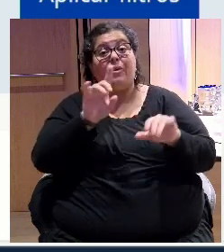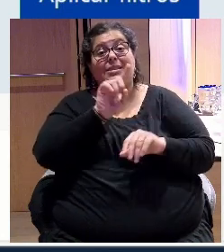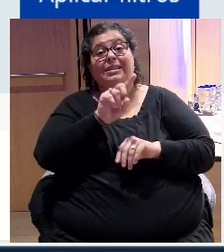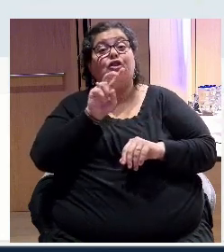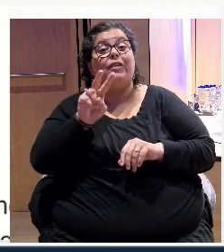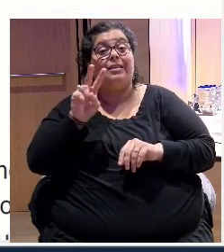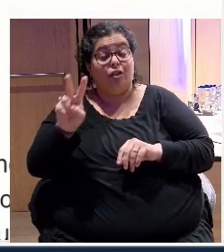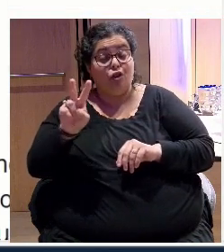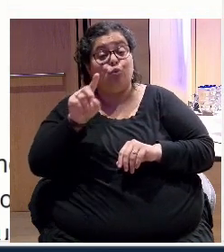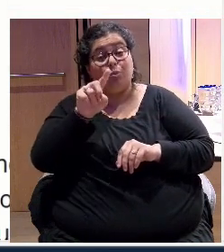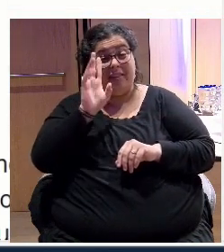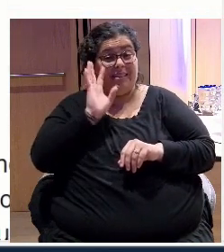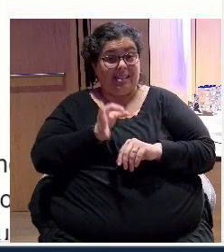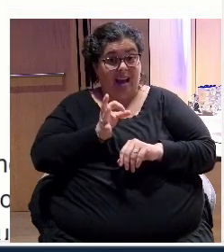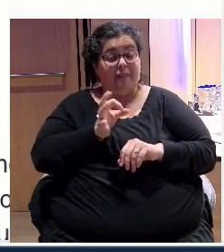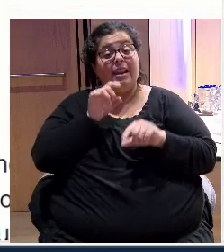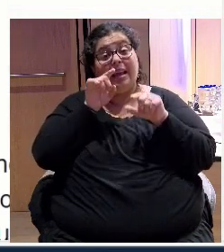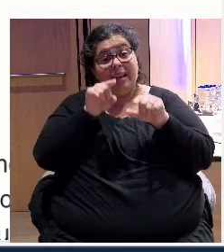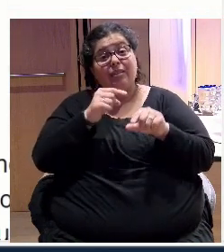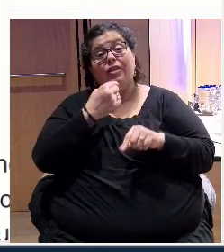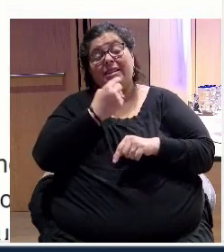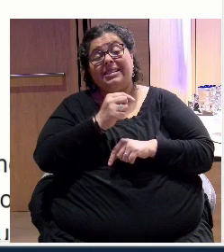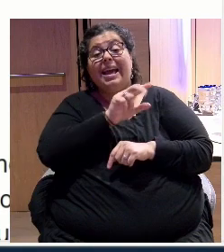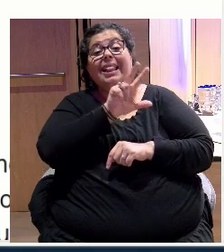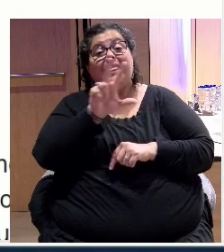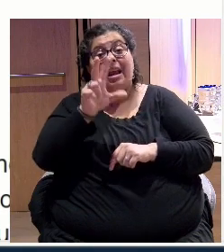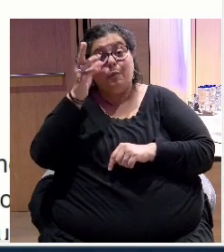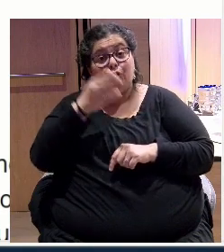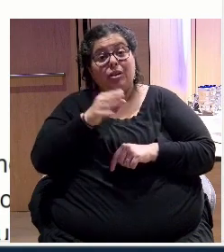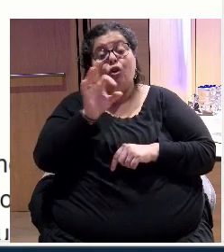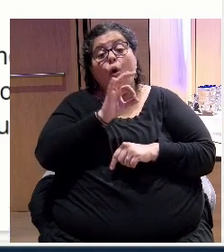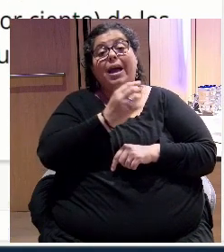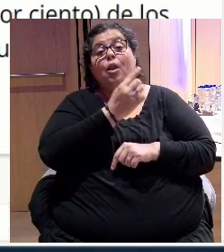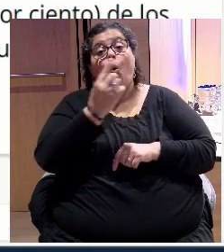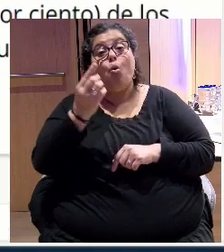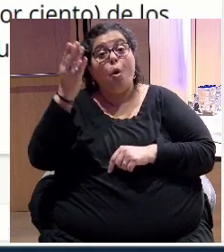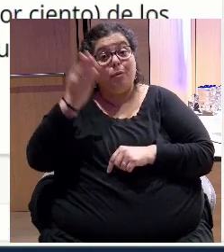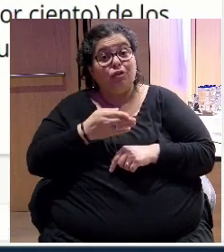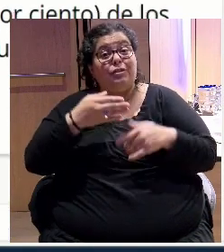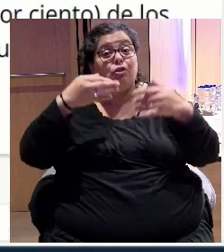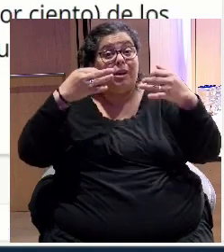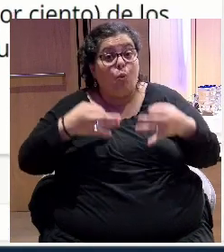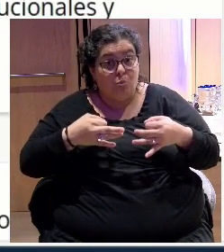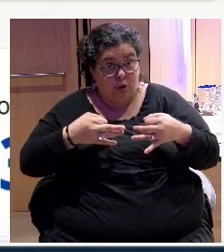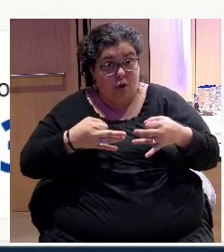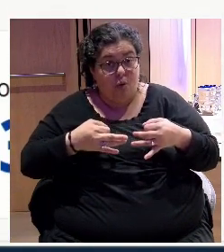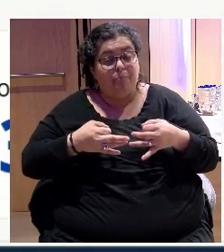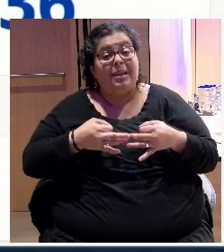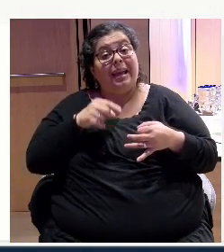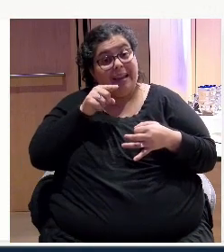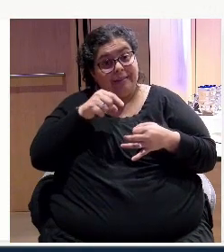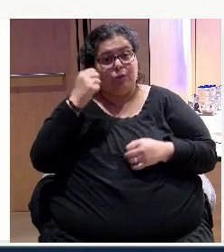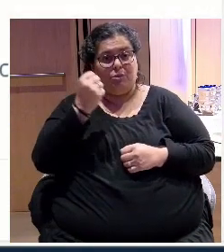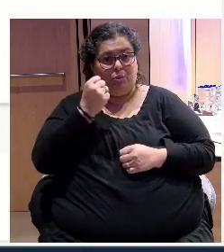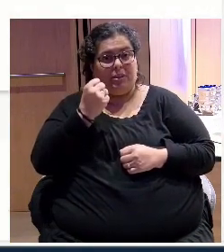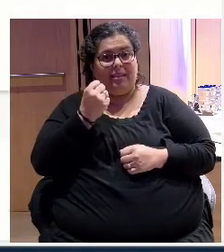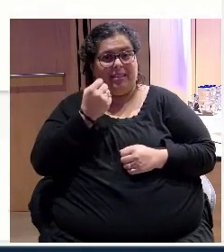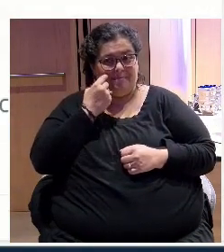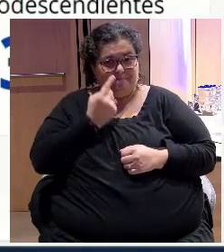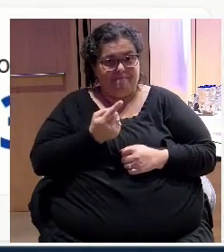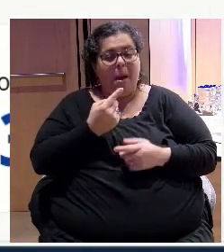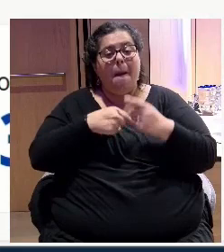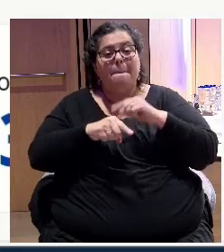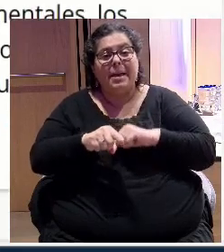ustedes saben que decir que es el 3% o el 1% que se ha cumplido es importante, pero acá lo que tenemos es